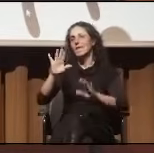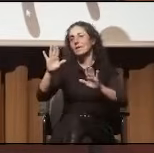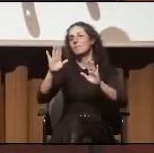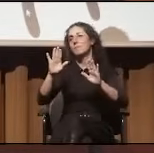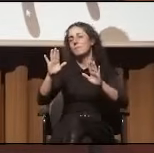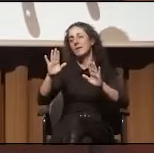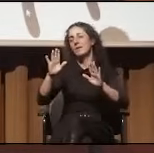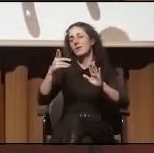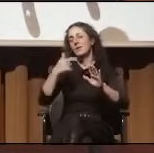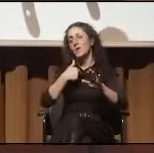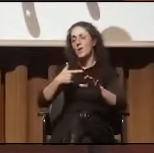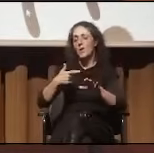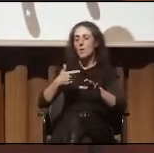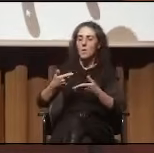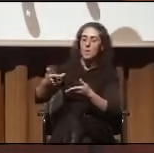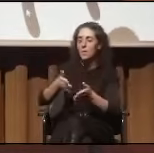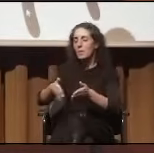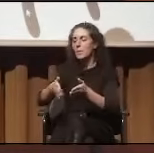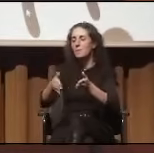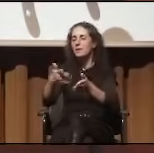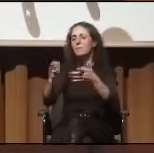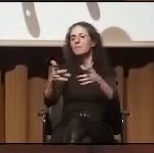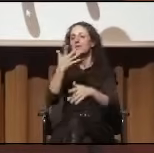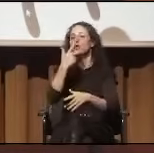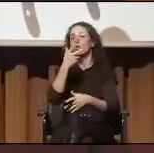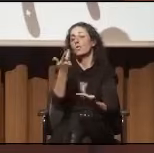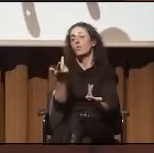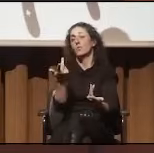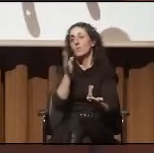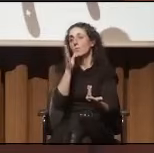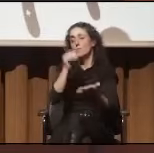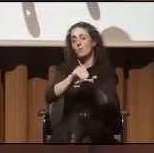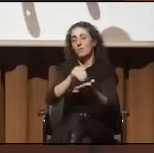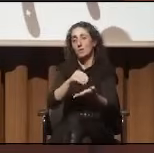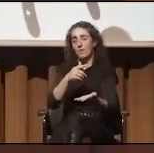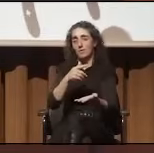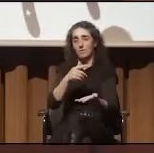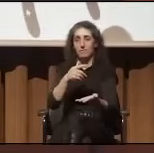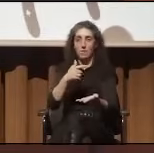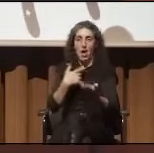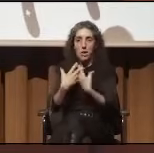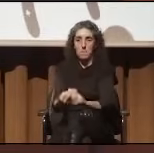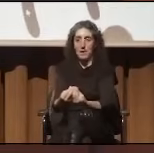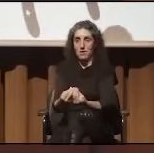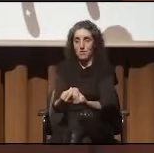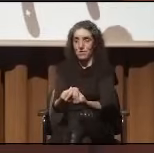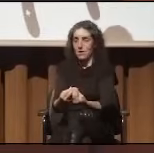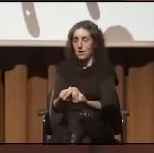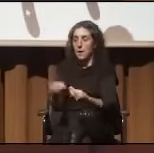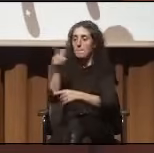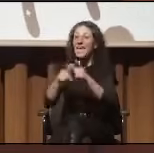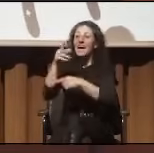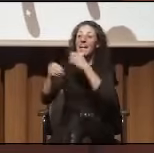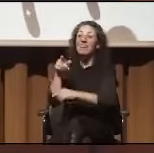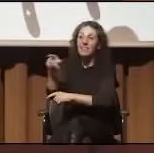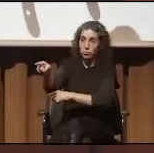estado cientos de veces ahí. Tengo una ventaja enorme. Es decir, el viaje lo vas a hacer tú, pero yo tengo el mapa y sé por dónde vas a ir y